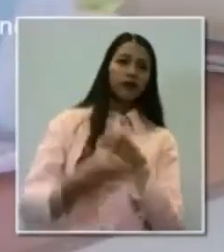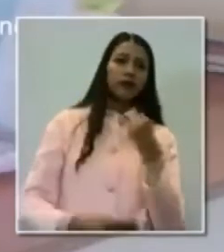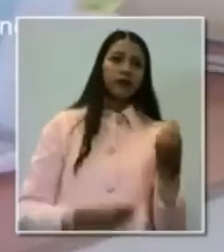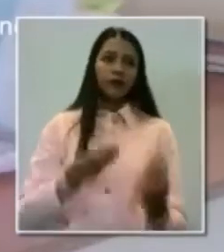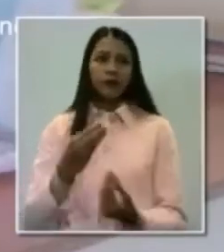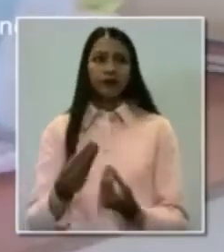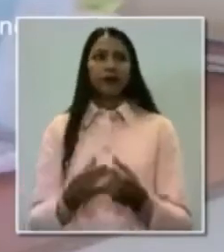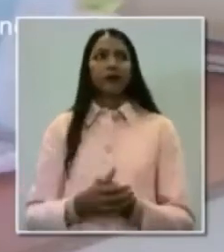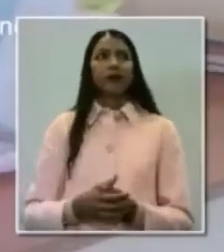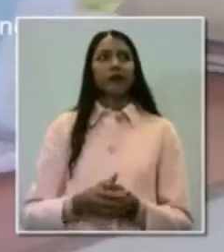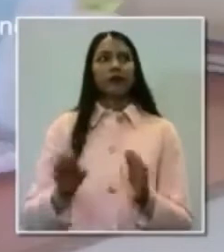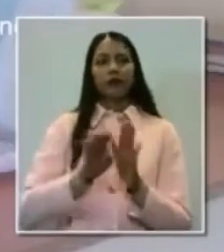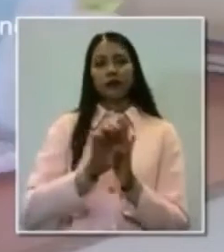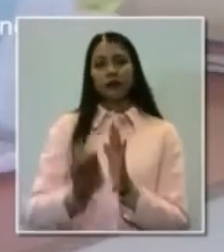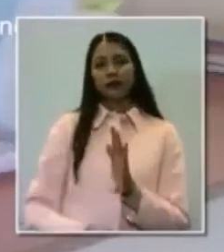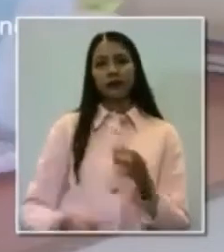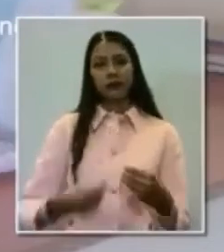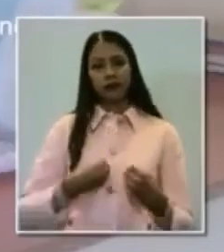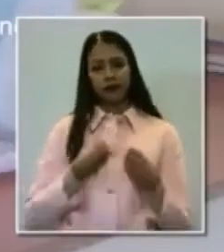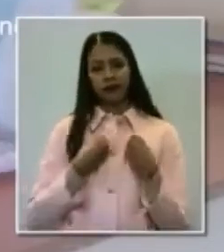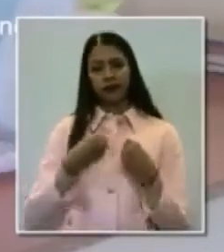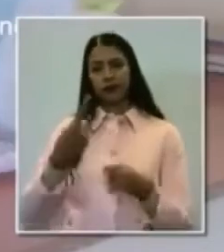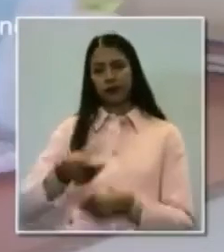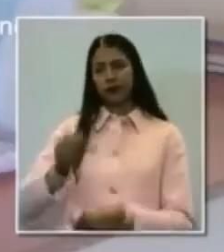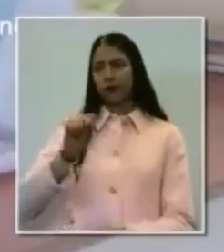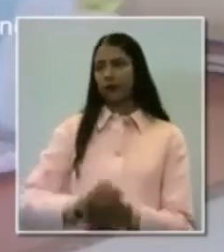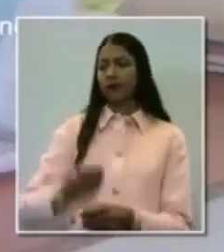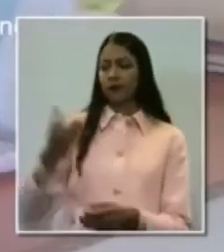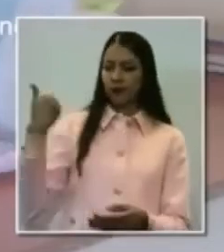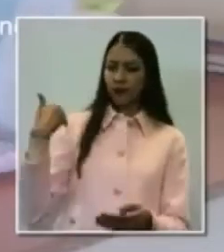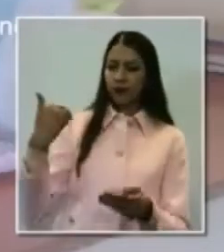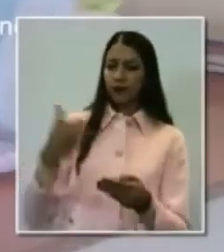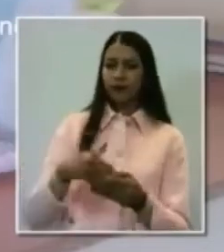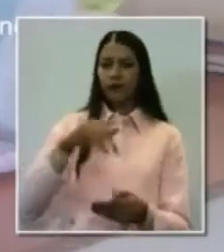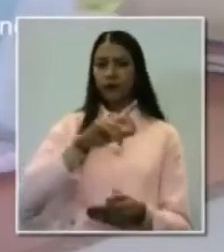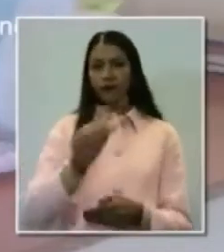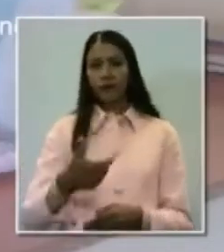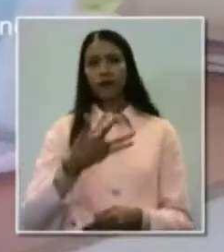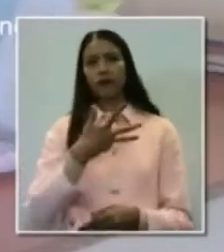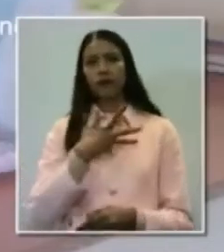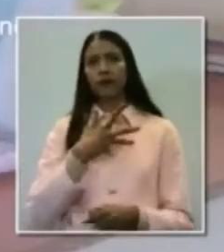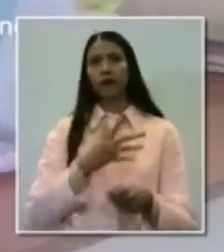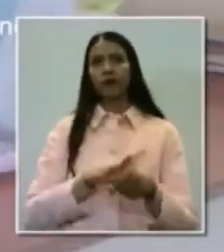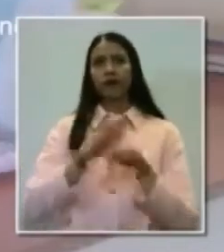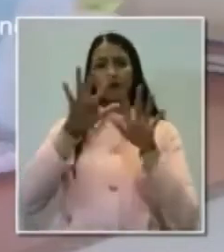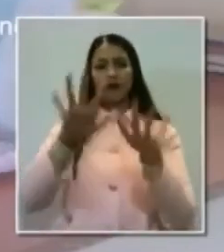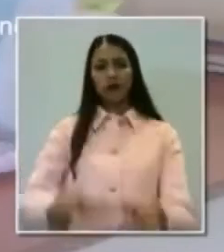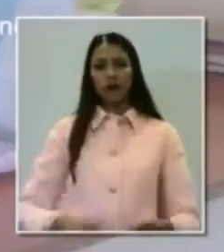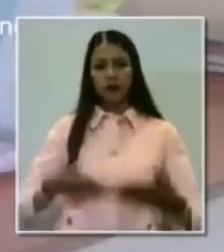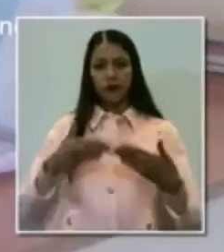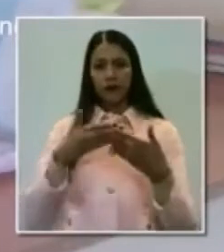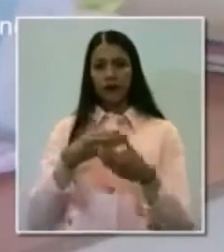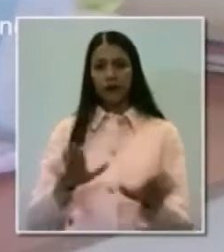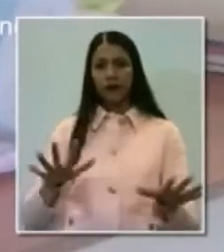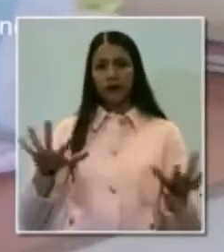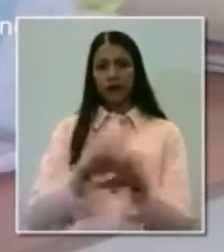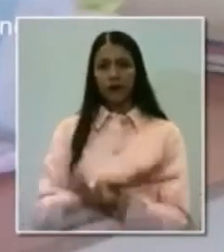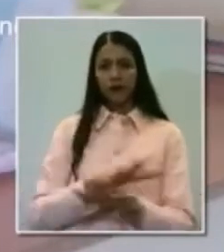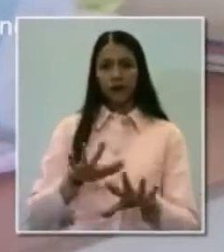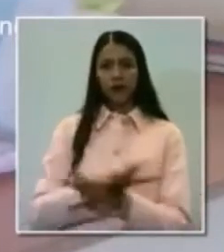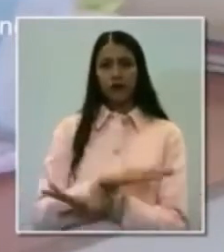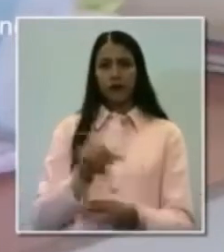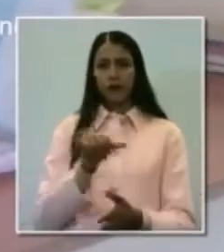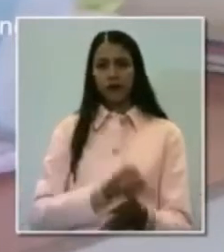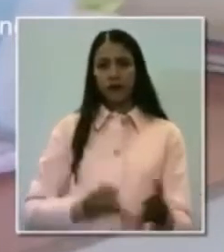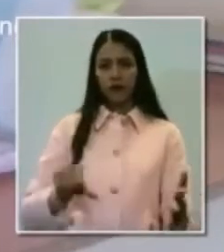los funcionarios, por ejemplo, lo que vivimos esta semana después de haber tenido los eventos públicos de cambios de centros